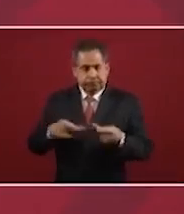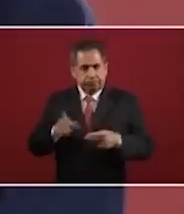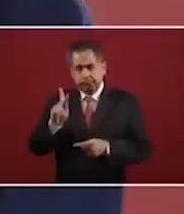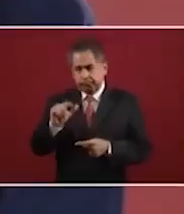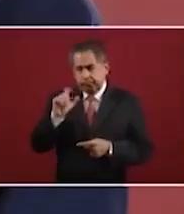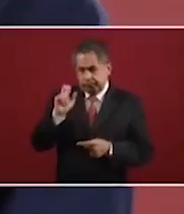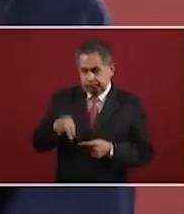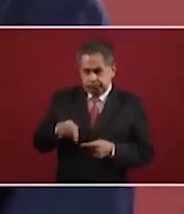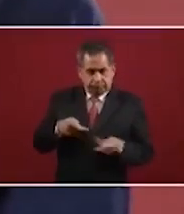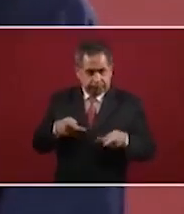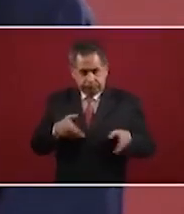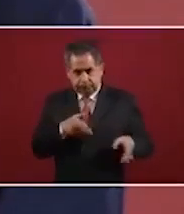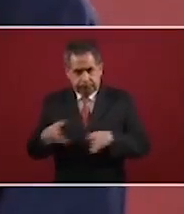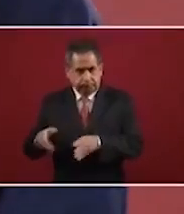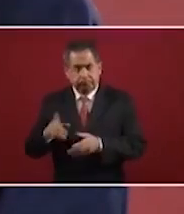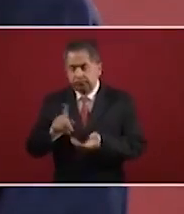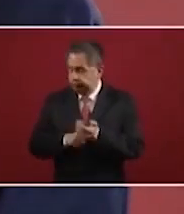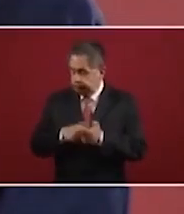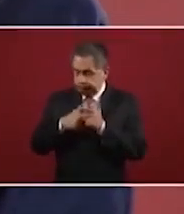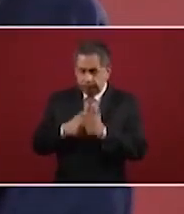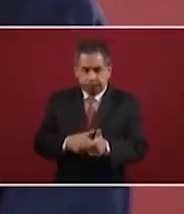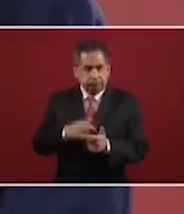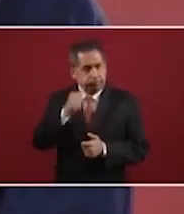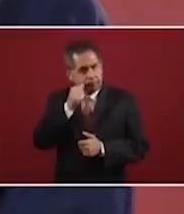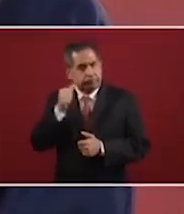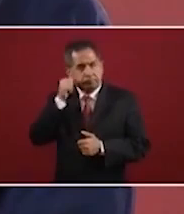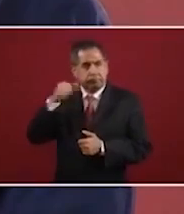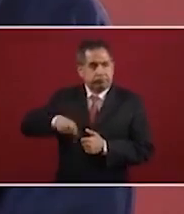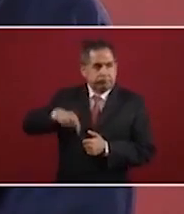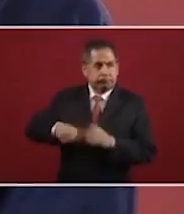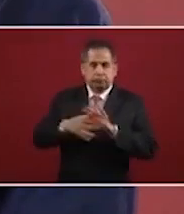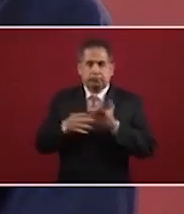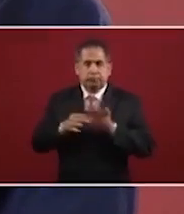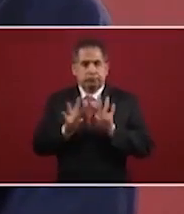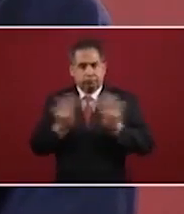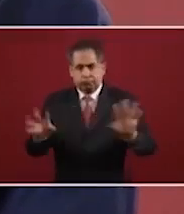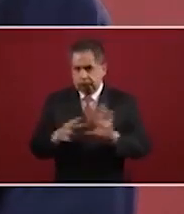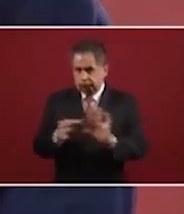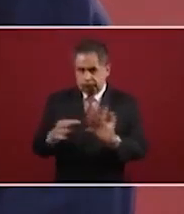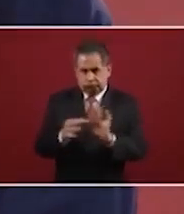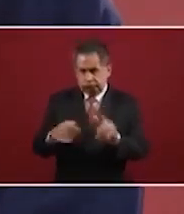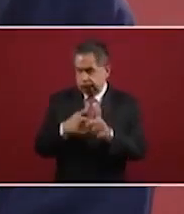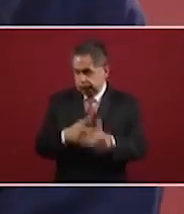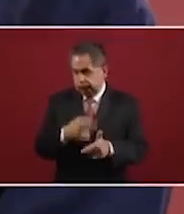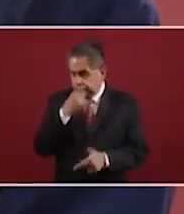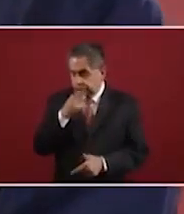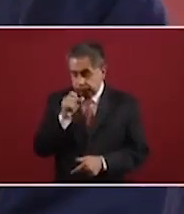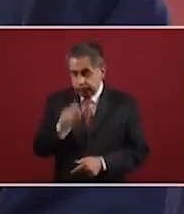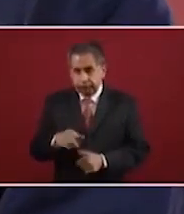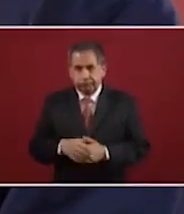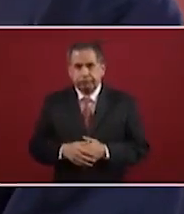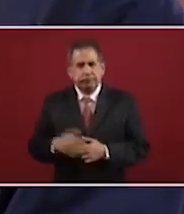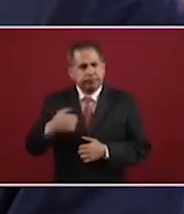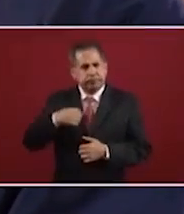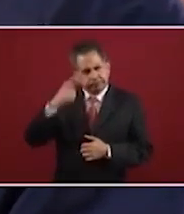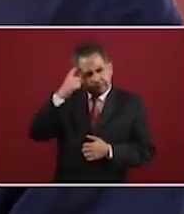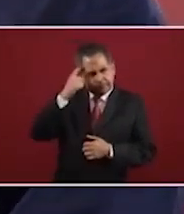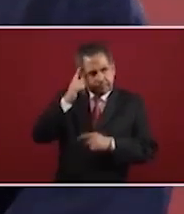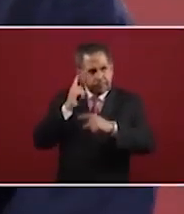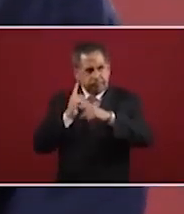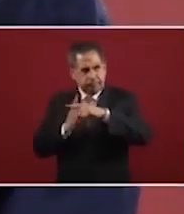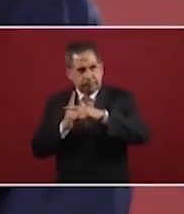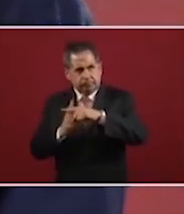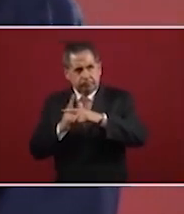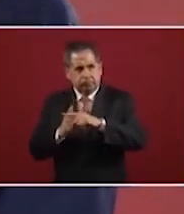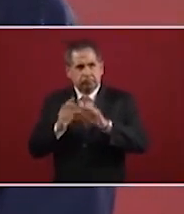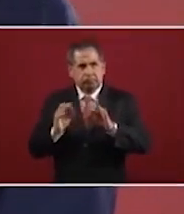mandatario también habría apoyado a la liberación de ovidio guzmán y tras sus declaraciones iván archivaldo otro de los al menos